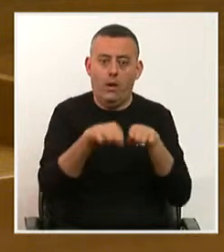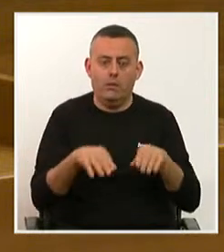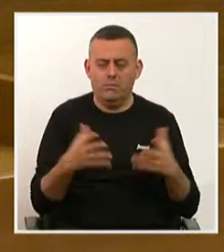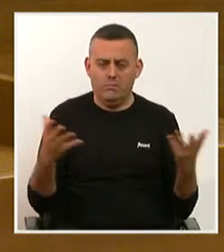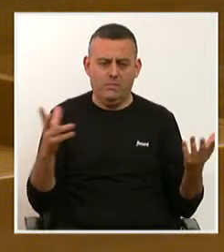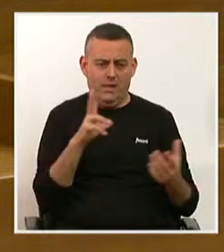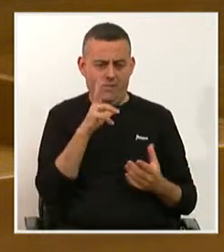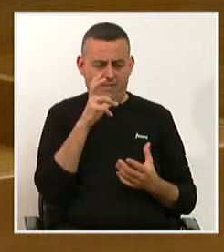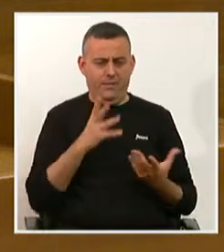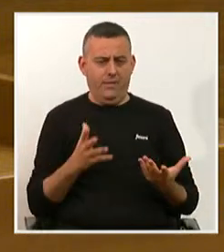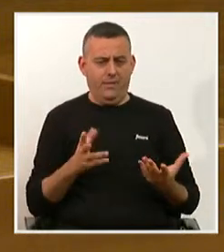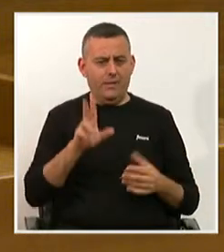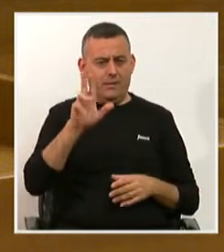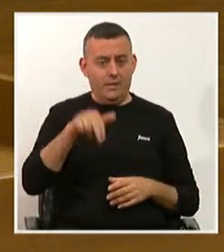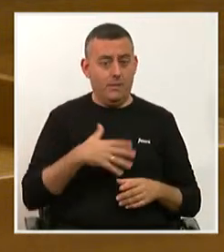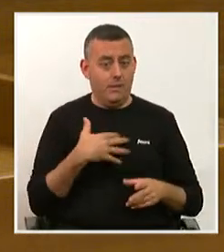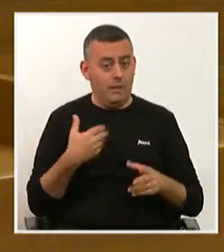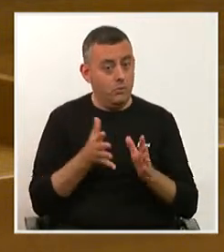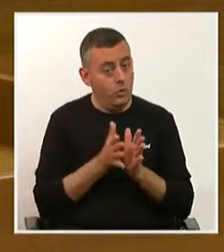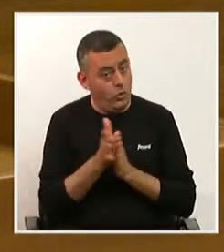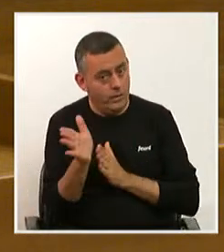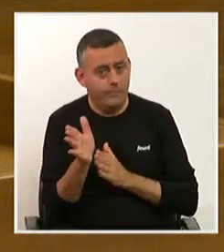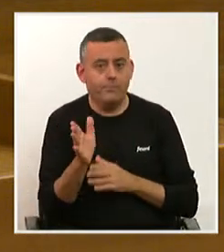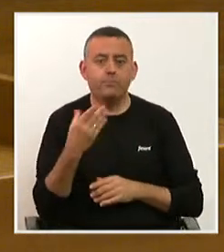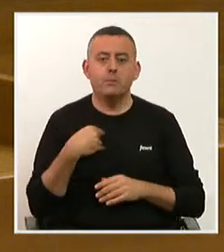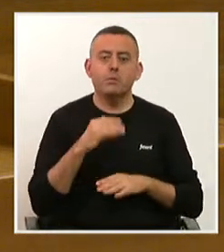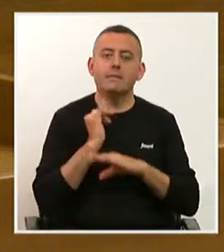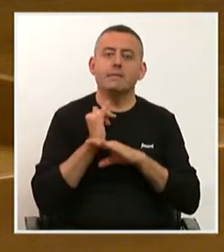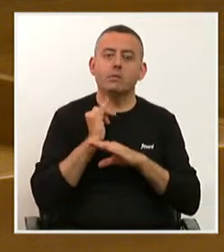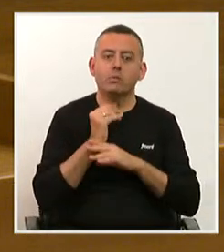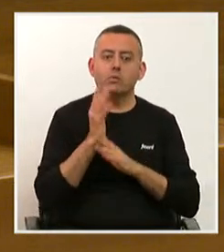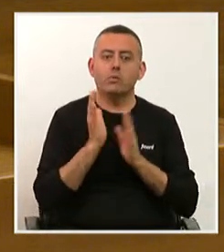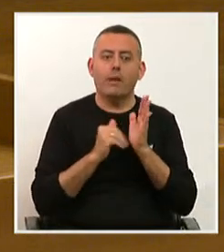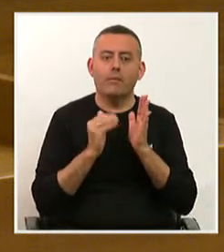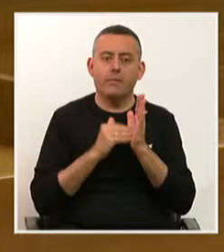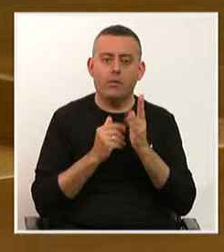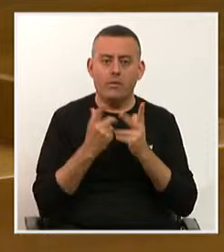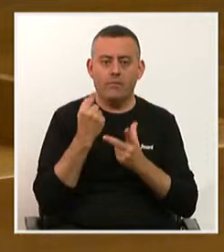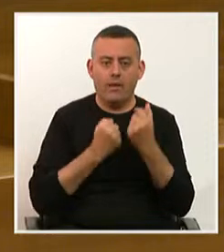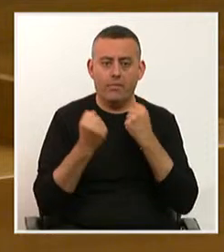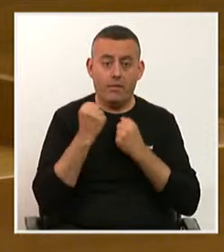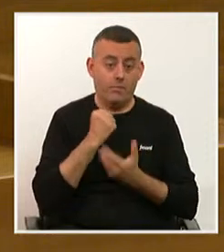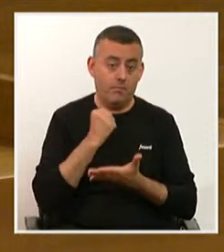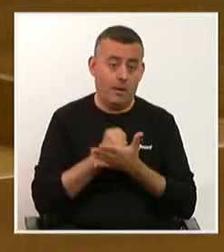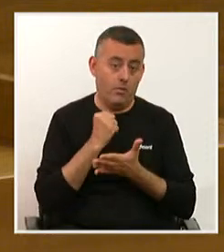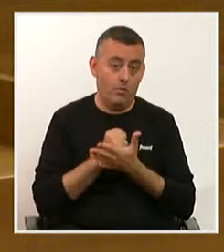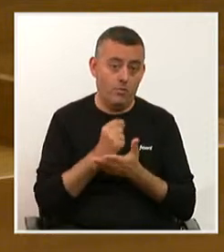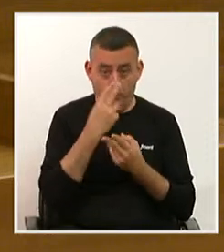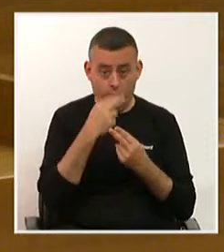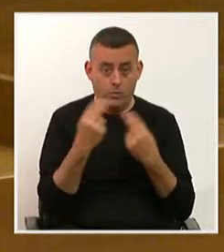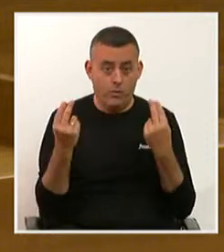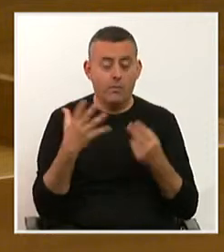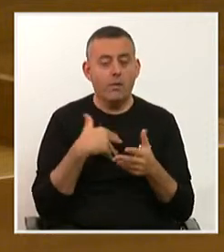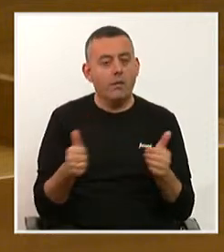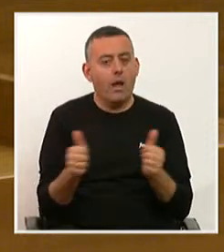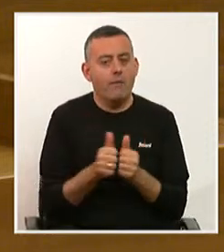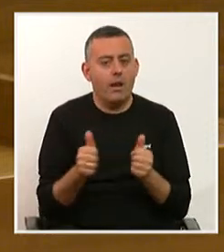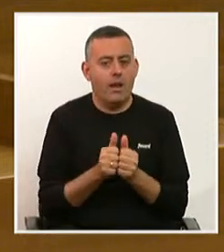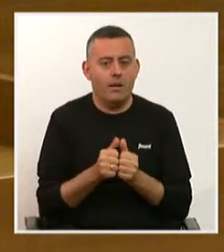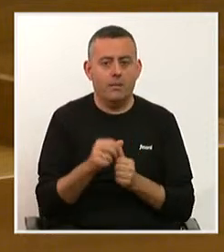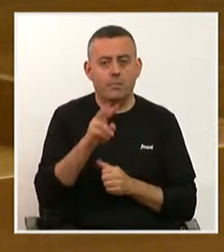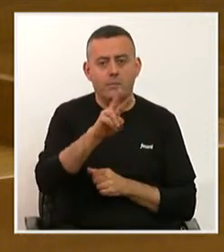una Y es que el institut Valencia de finances como públ finance Yale a men